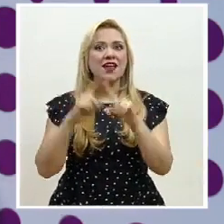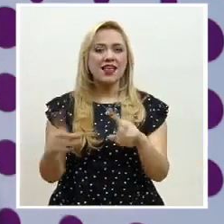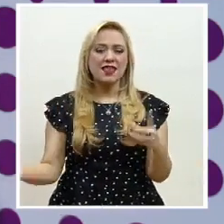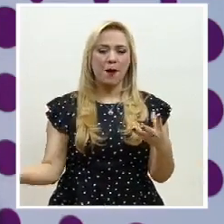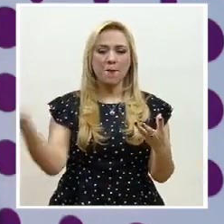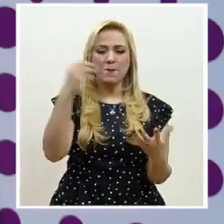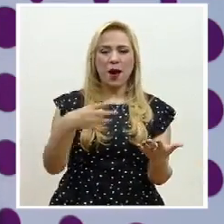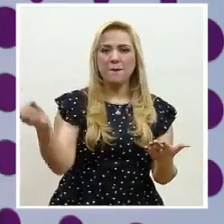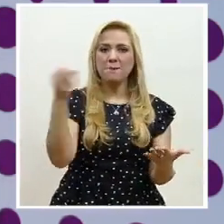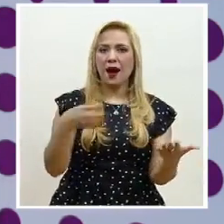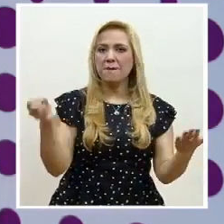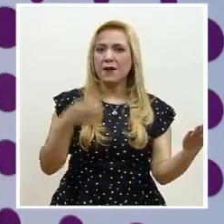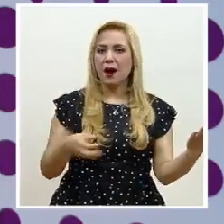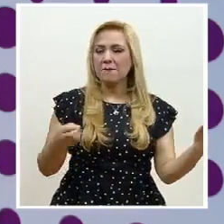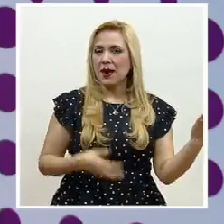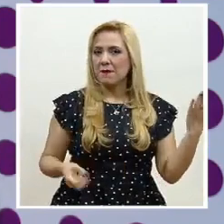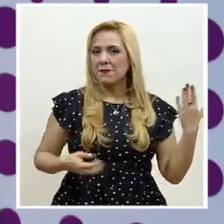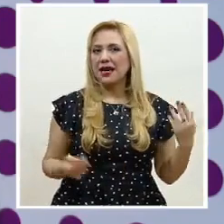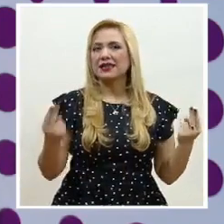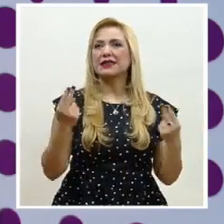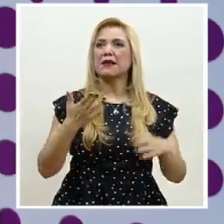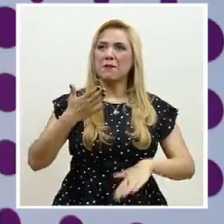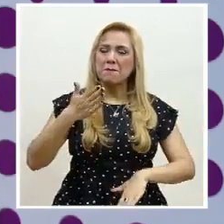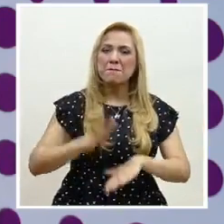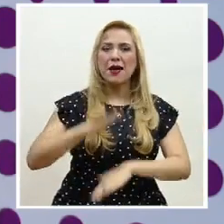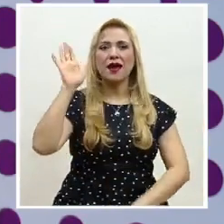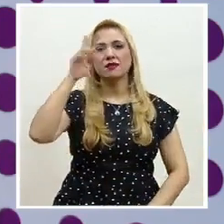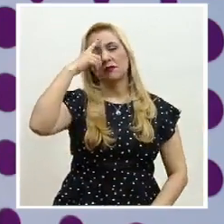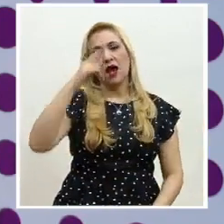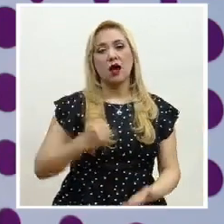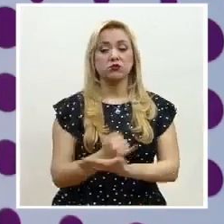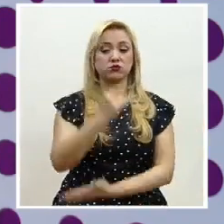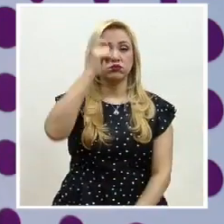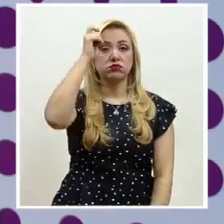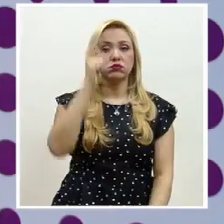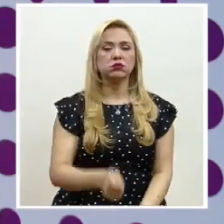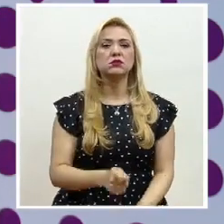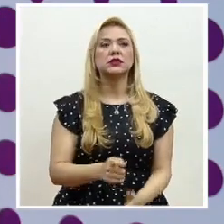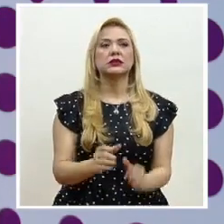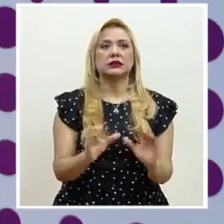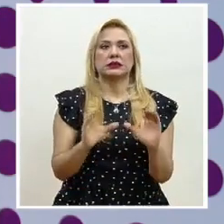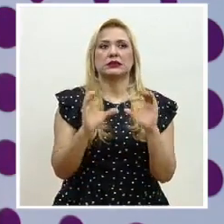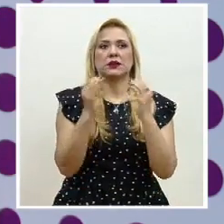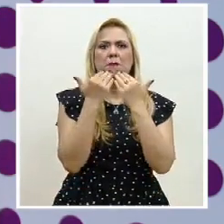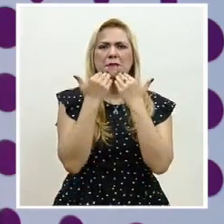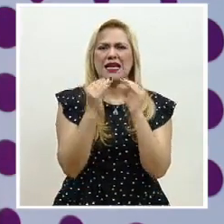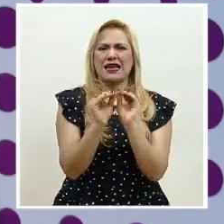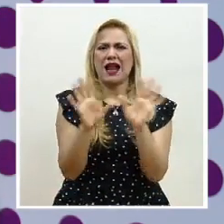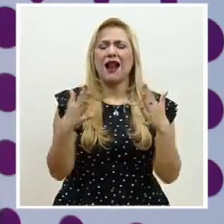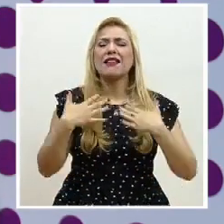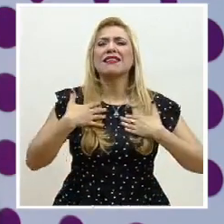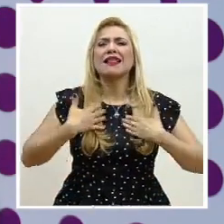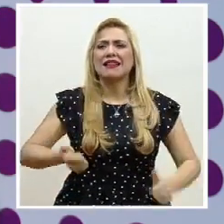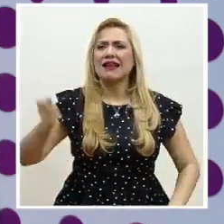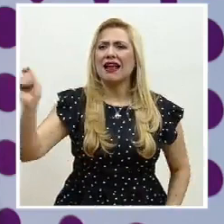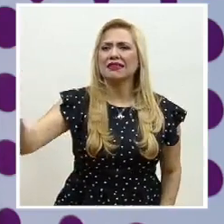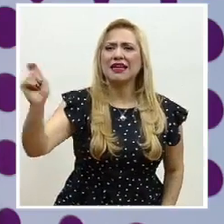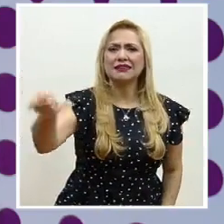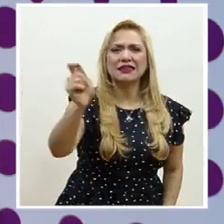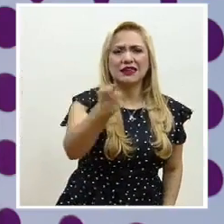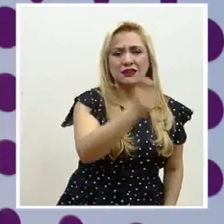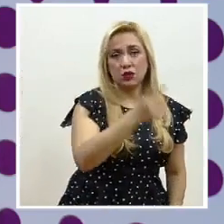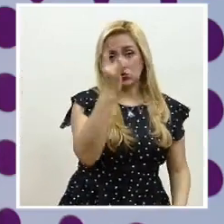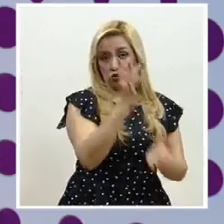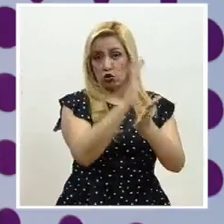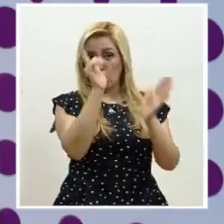se agota también solo en el derecho. Necesita incluso, para tener sentencias sensibles, entender el entorno social. Y eso no se agota nada más desde